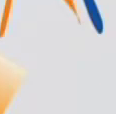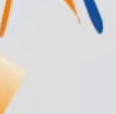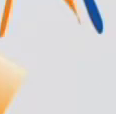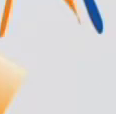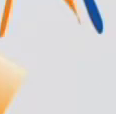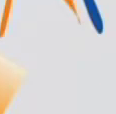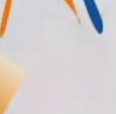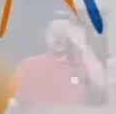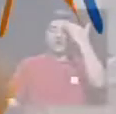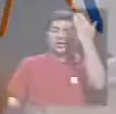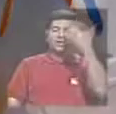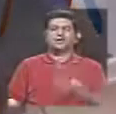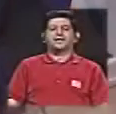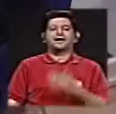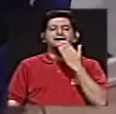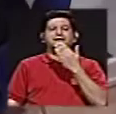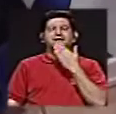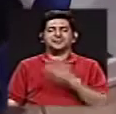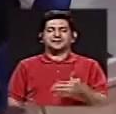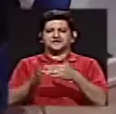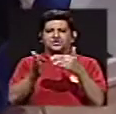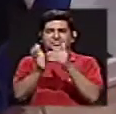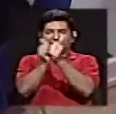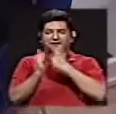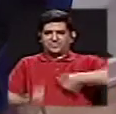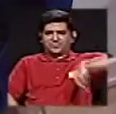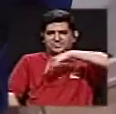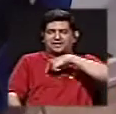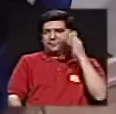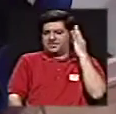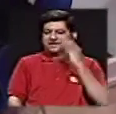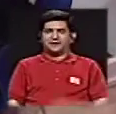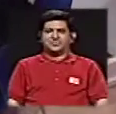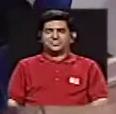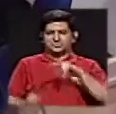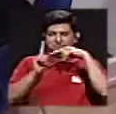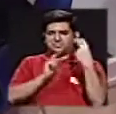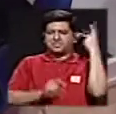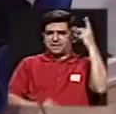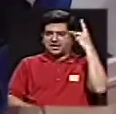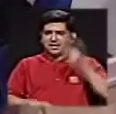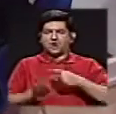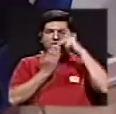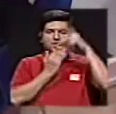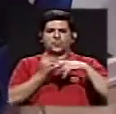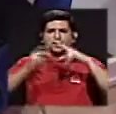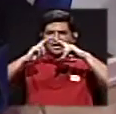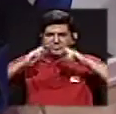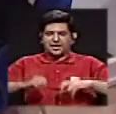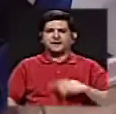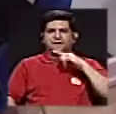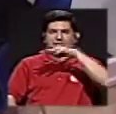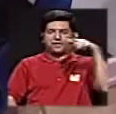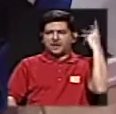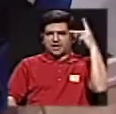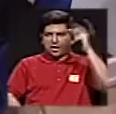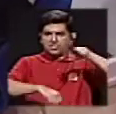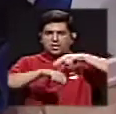hola muchas gracias por estar de nuevo con nosotras en miradas políticas un programa de análisis de la realidad política nacional